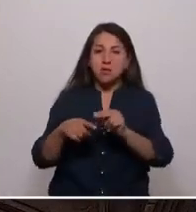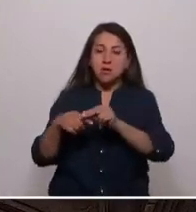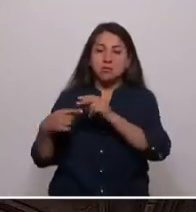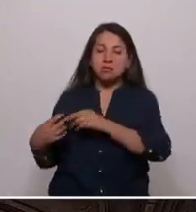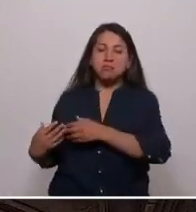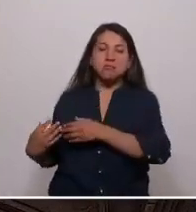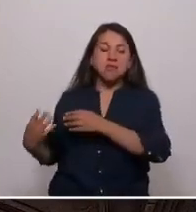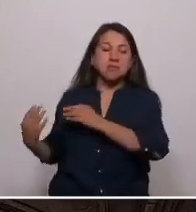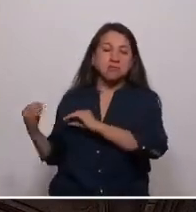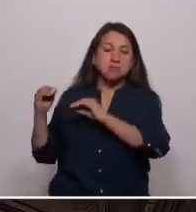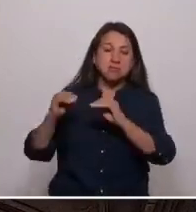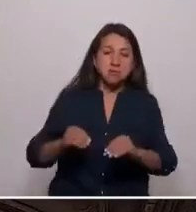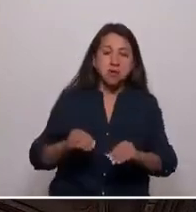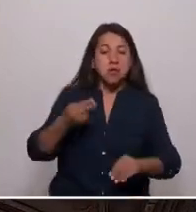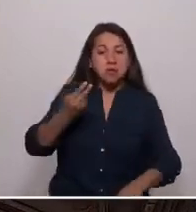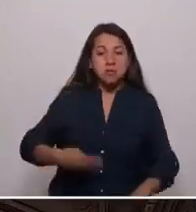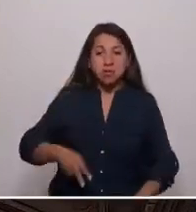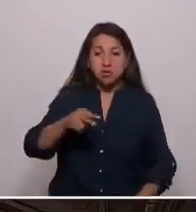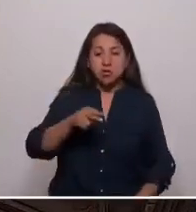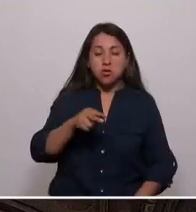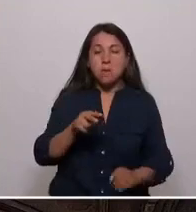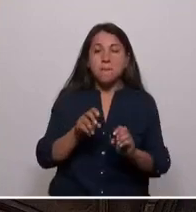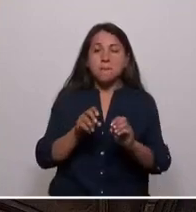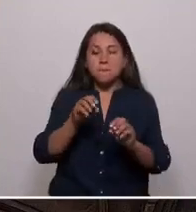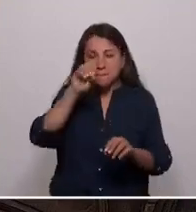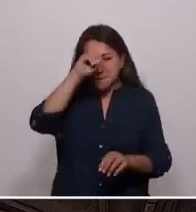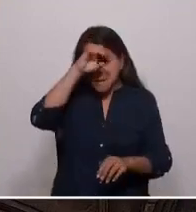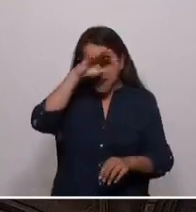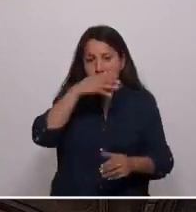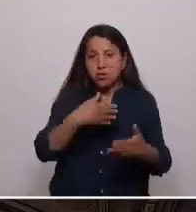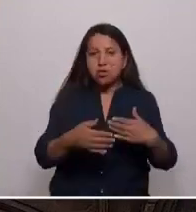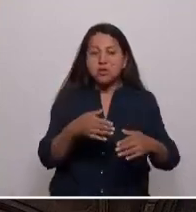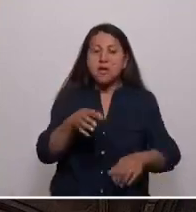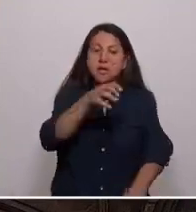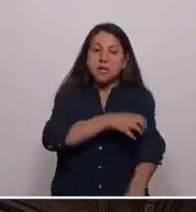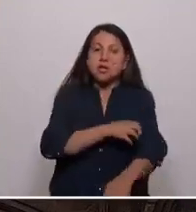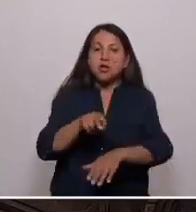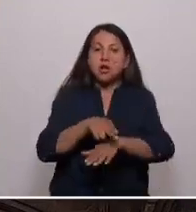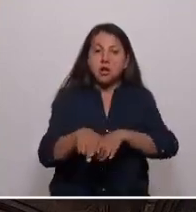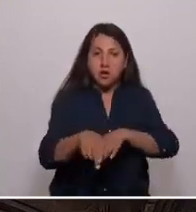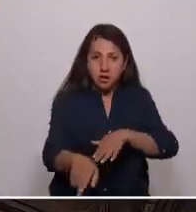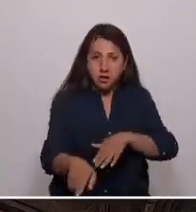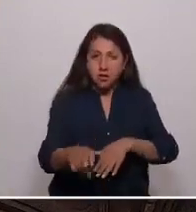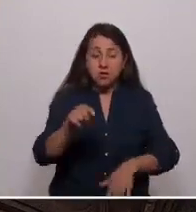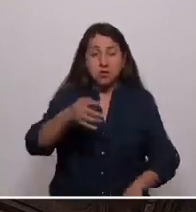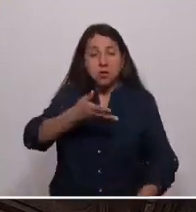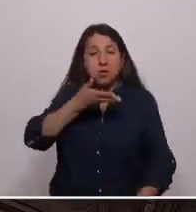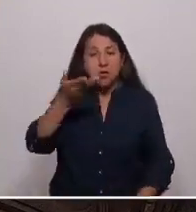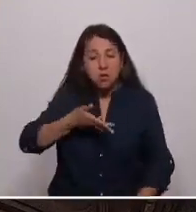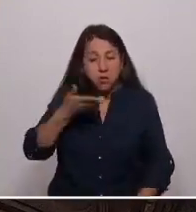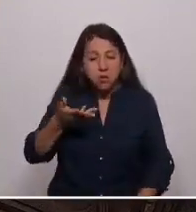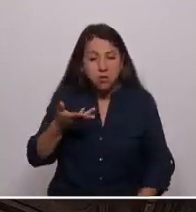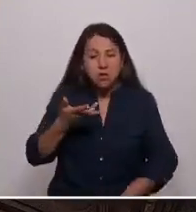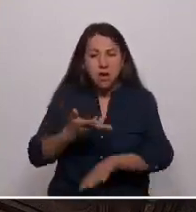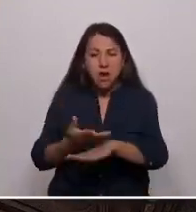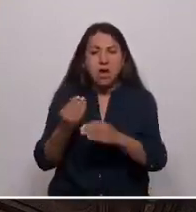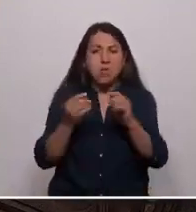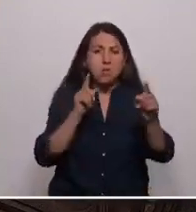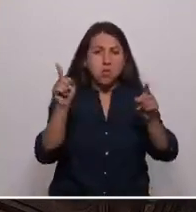un territorio cordillerano de Panguipulli, región de los ríos. Este relato, como los hay mucho en